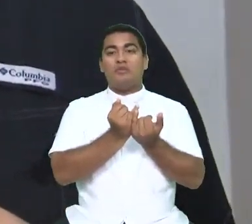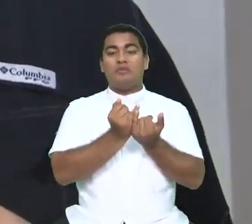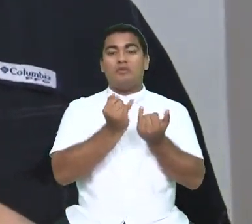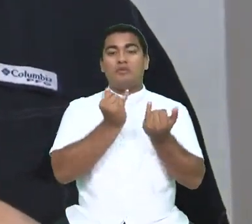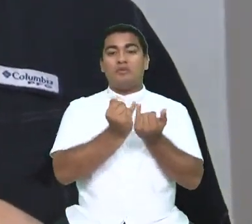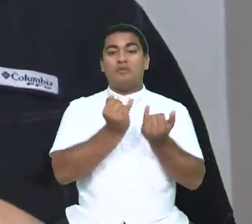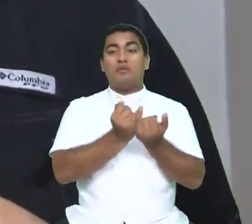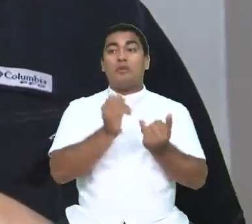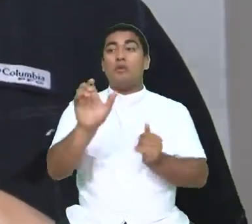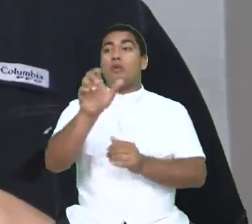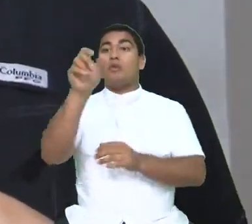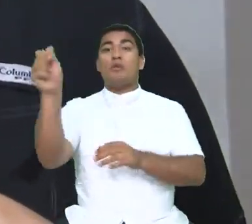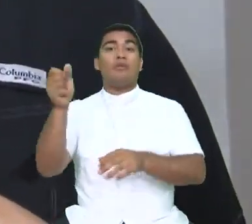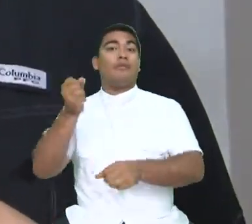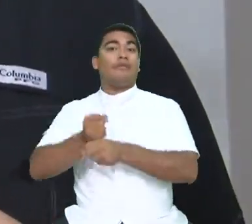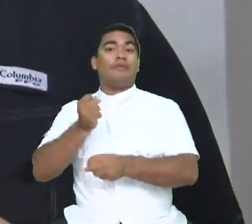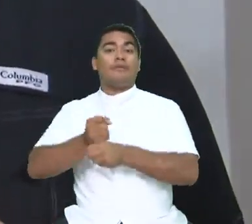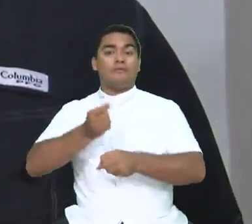los que arriesgando su vida,